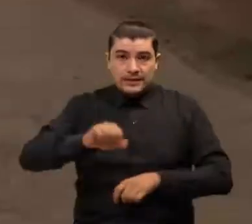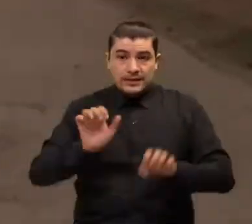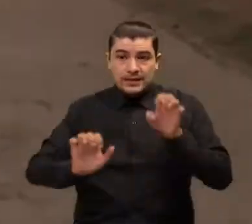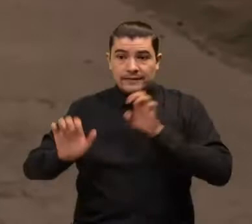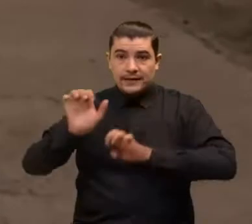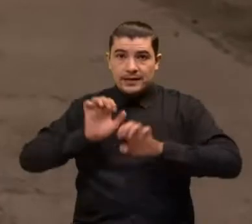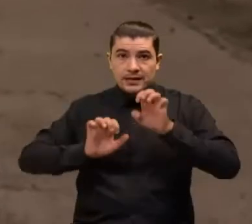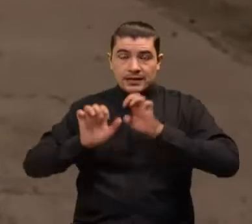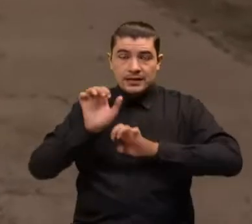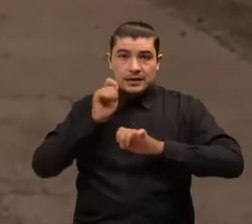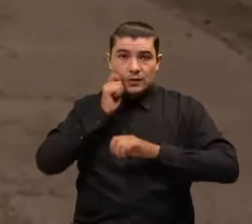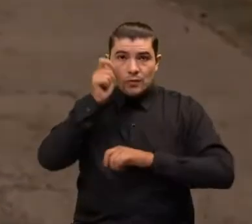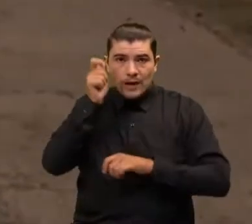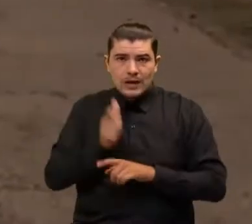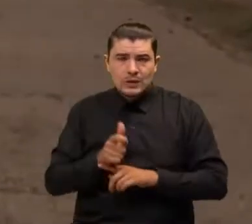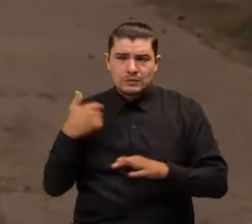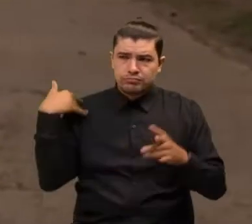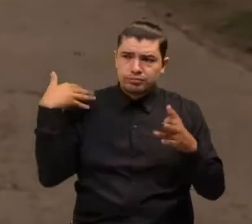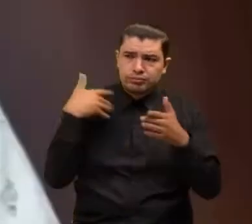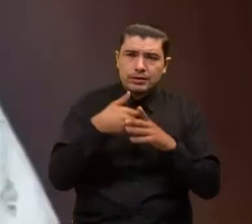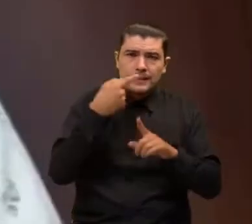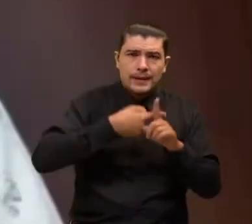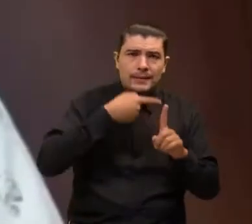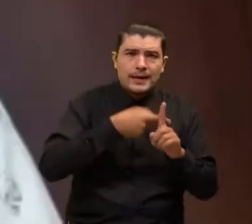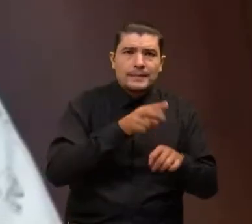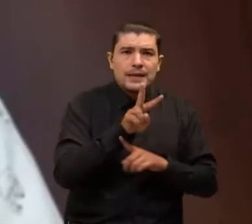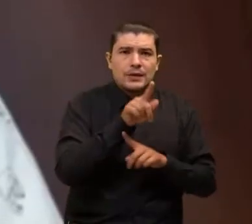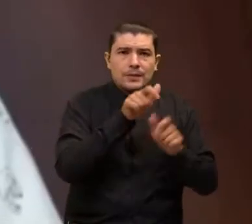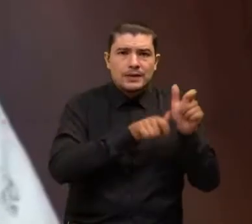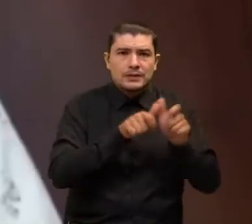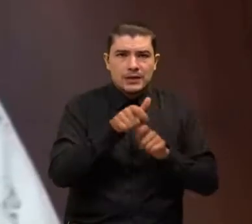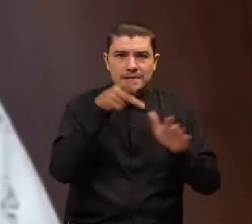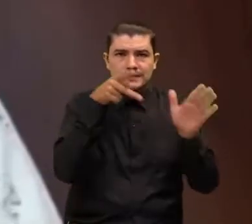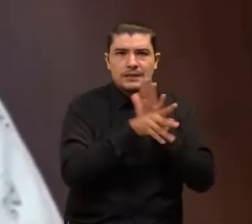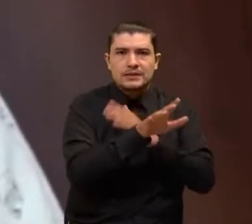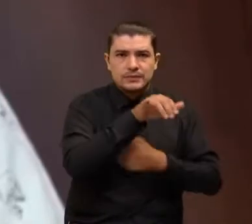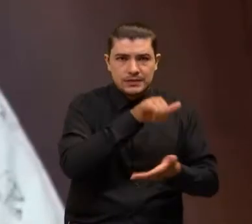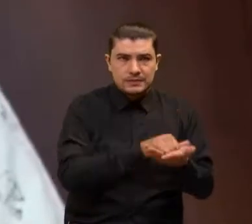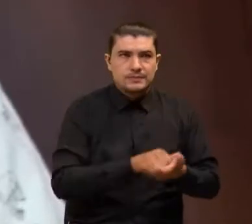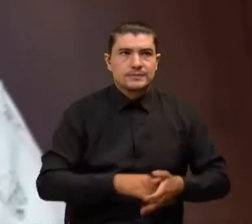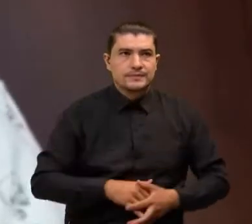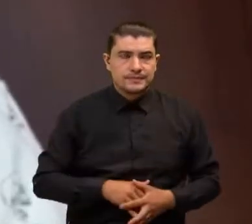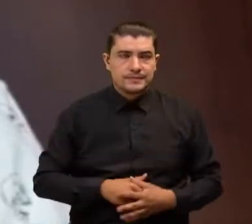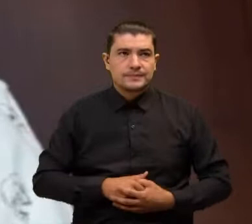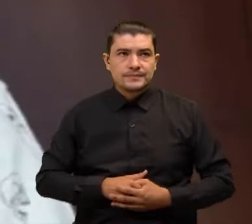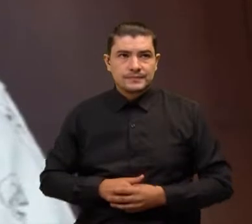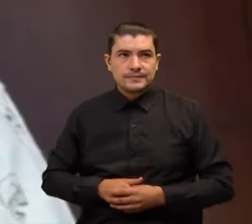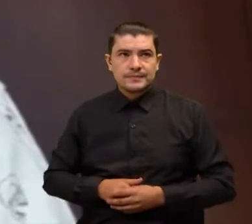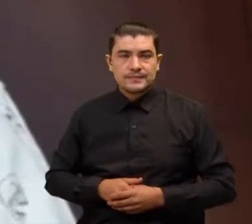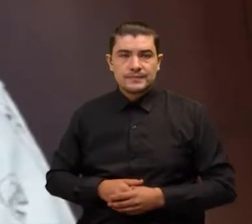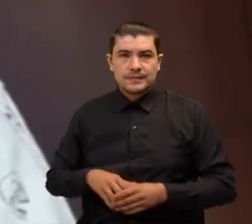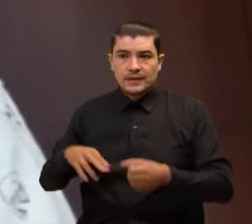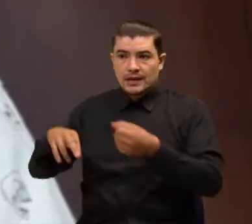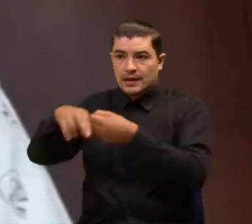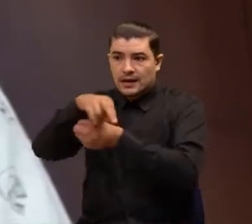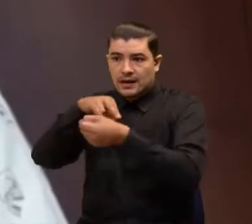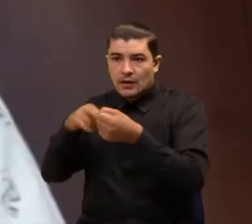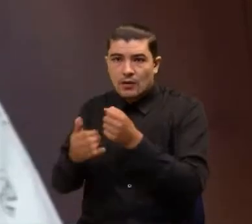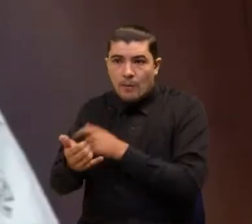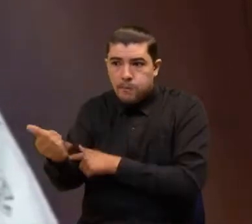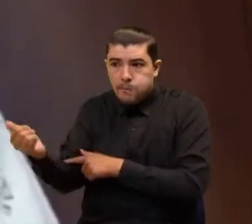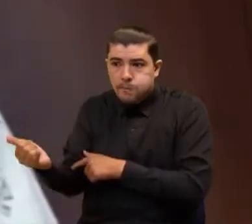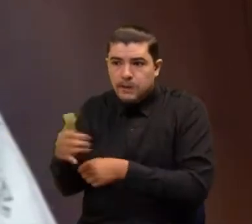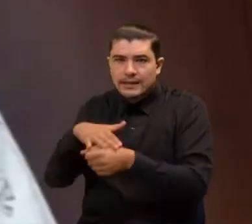21 muertes por homicidio en los últimos meses. De una situación que se presenta en la región